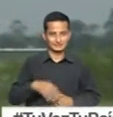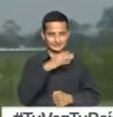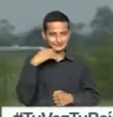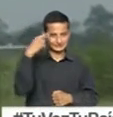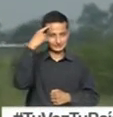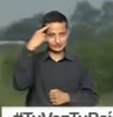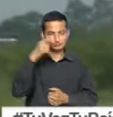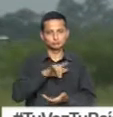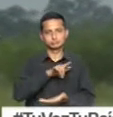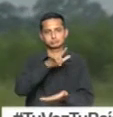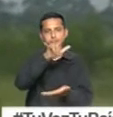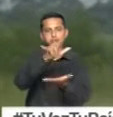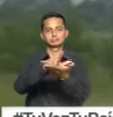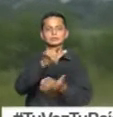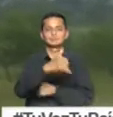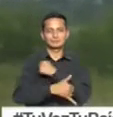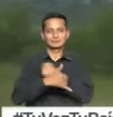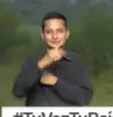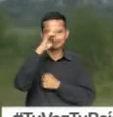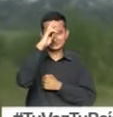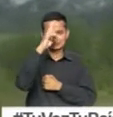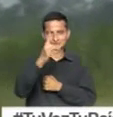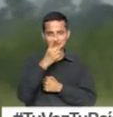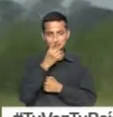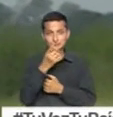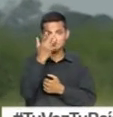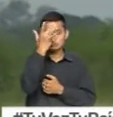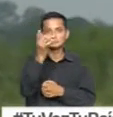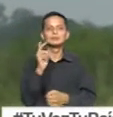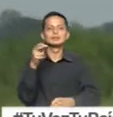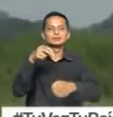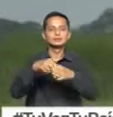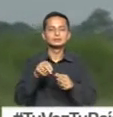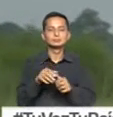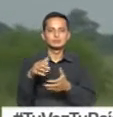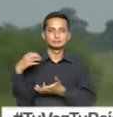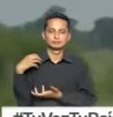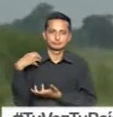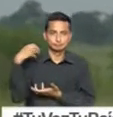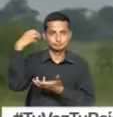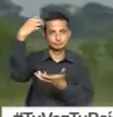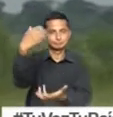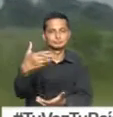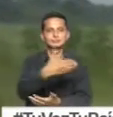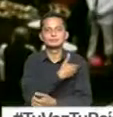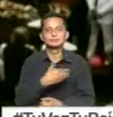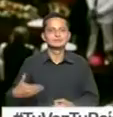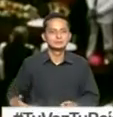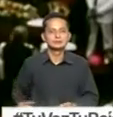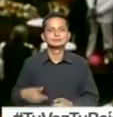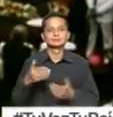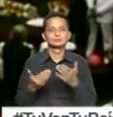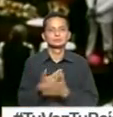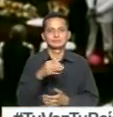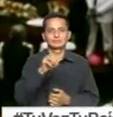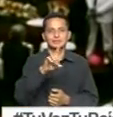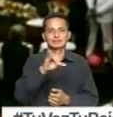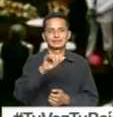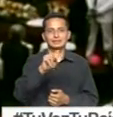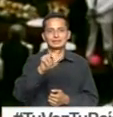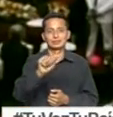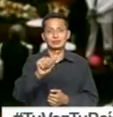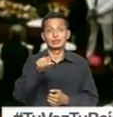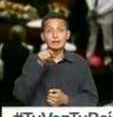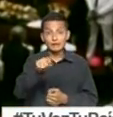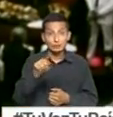Correa viajó hacia República Dominicana para asistir a la toma de posesión del mandatario Danilo Medina, quien asume su